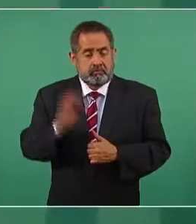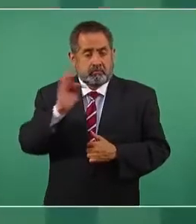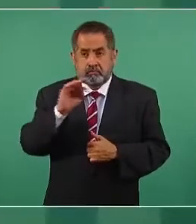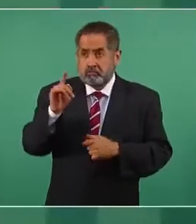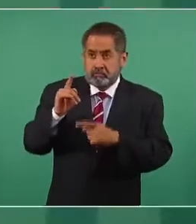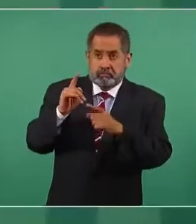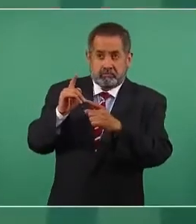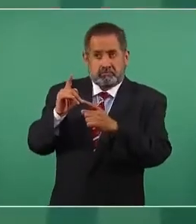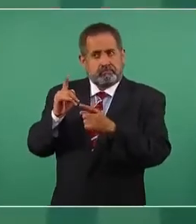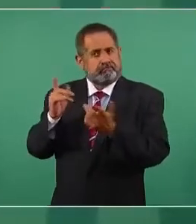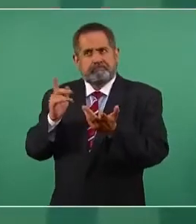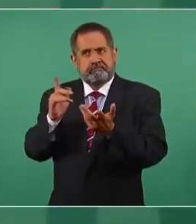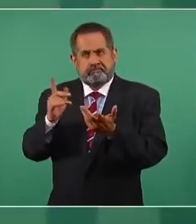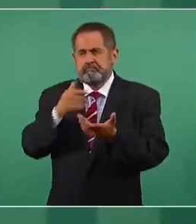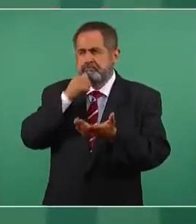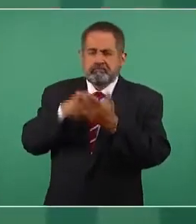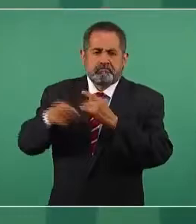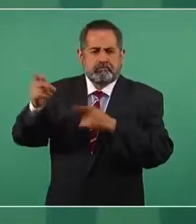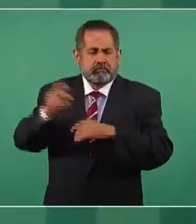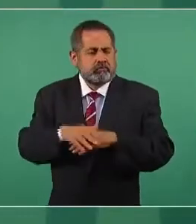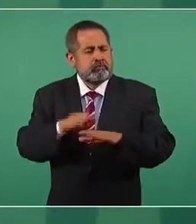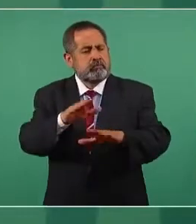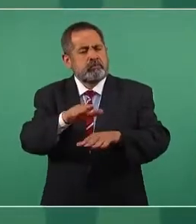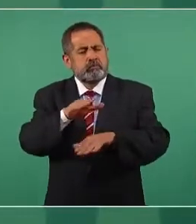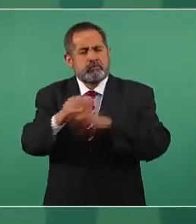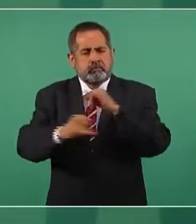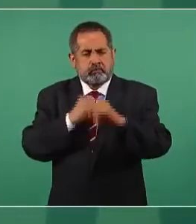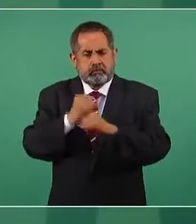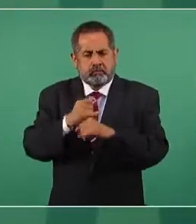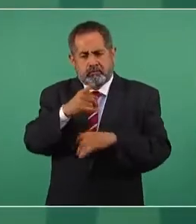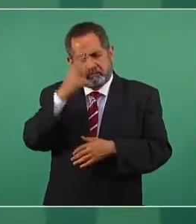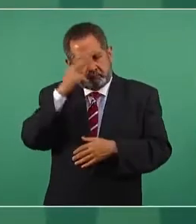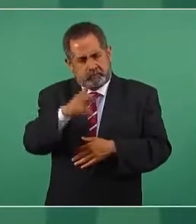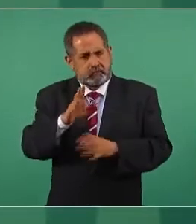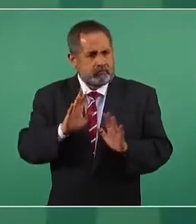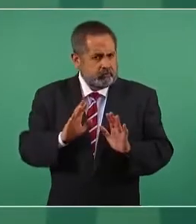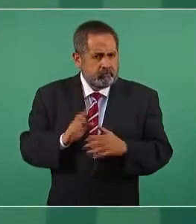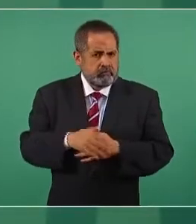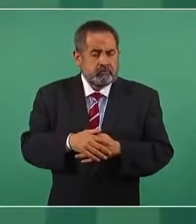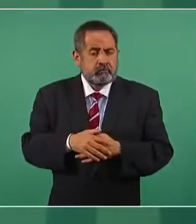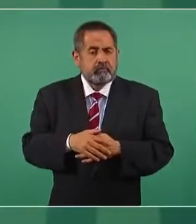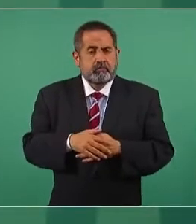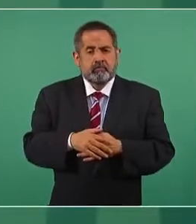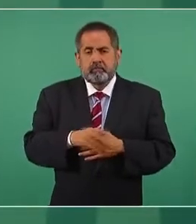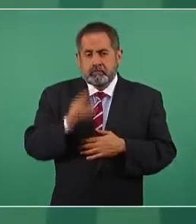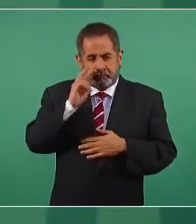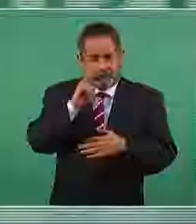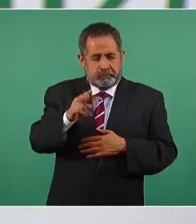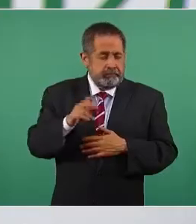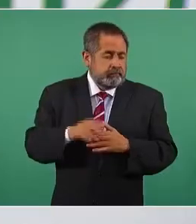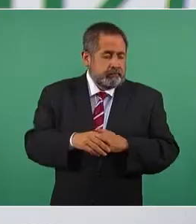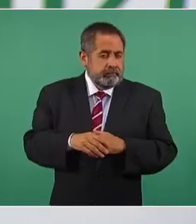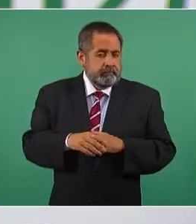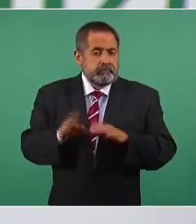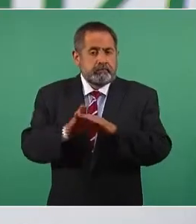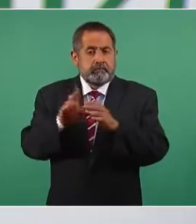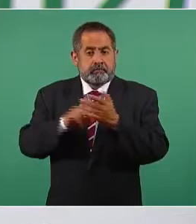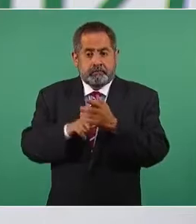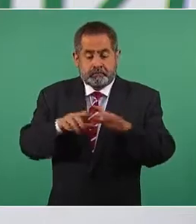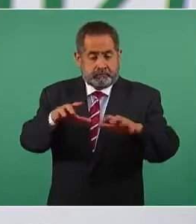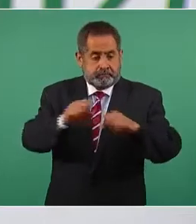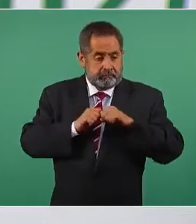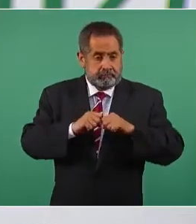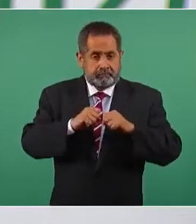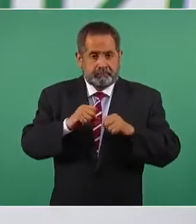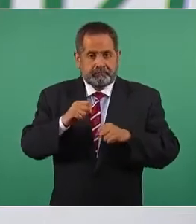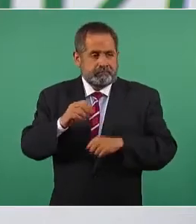amerite. Ahora, respecto a la opinión internacional en torno a México, yo te diría, si tú ves lo que ha sido la experiencia para obtener las vacunas, pues